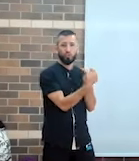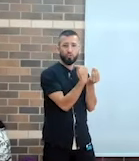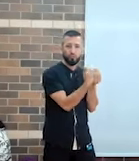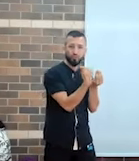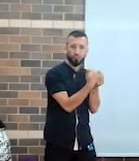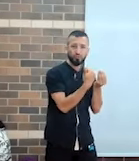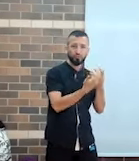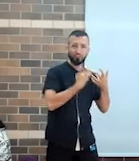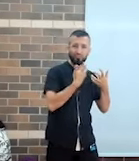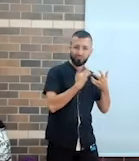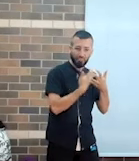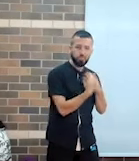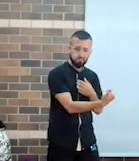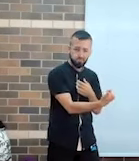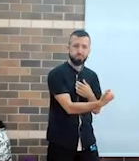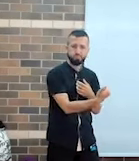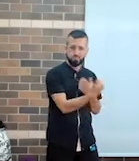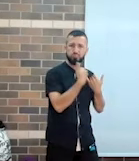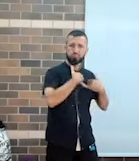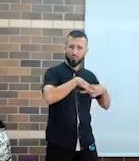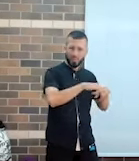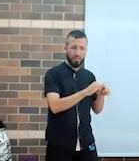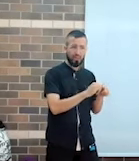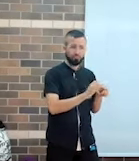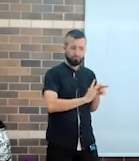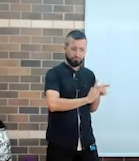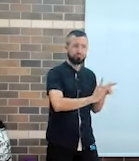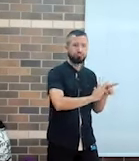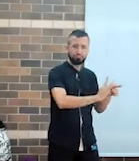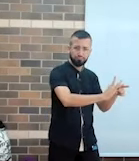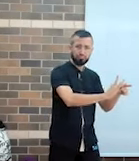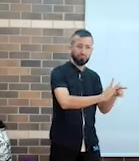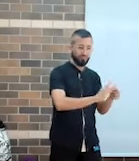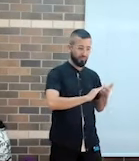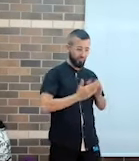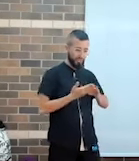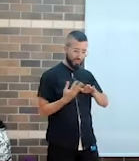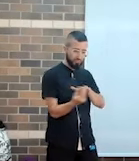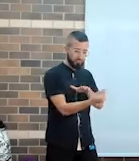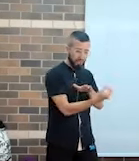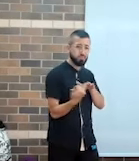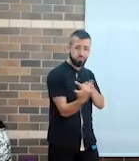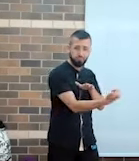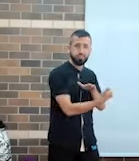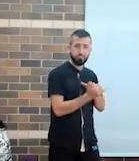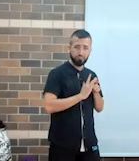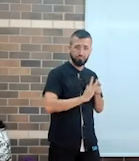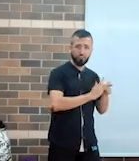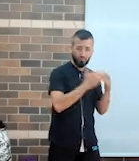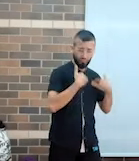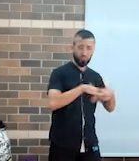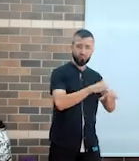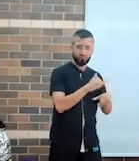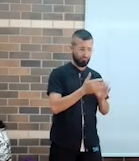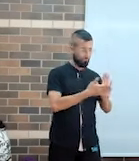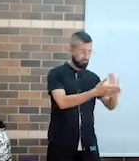de exterminio que todavía está vigente en las comunidades y está vigente acá, pues